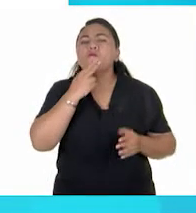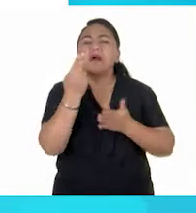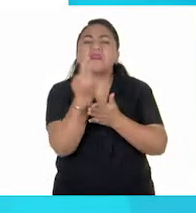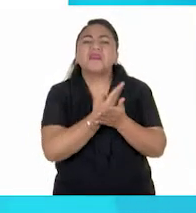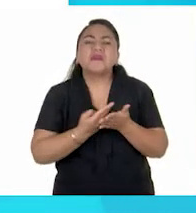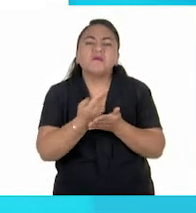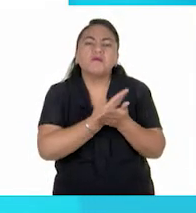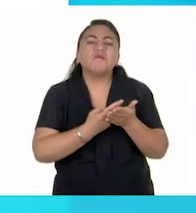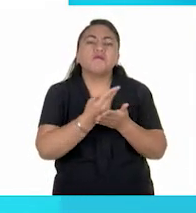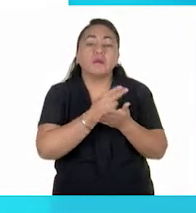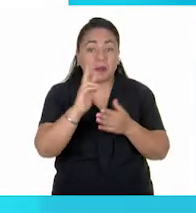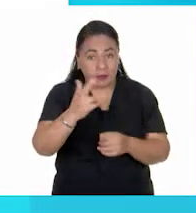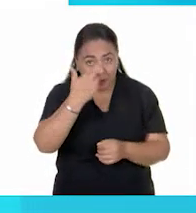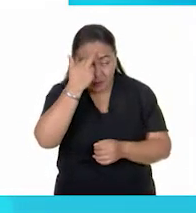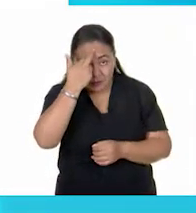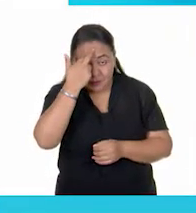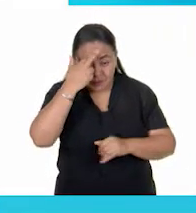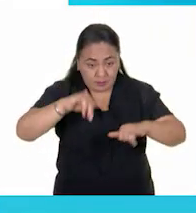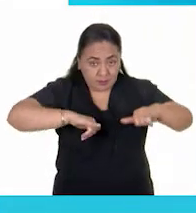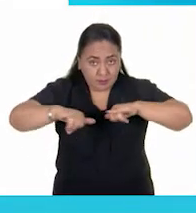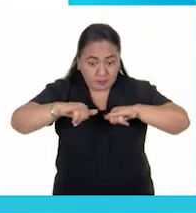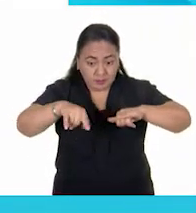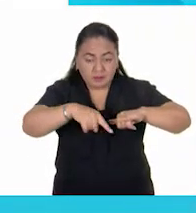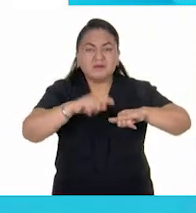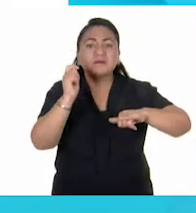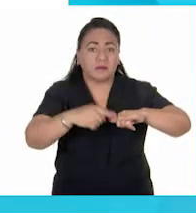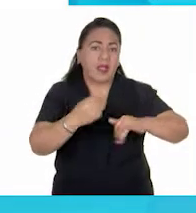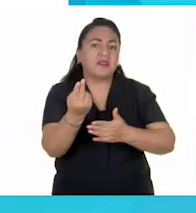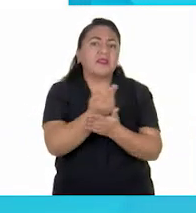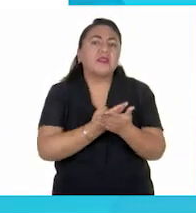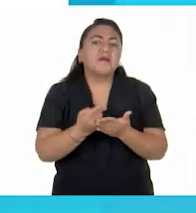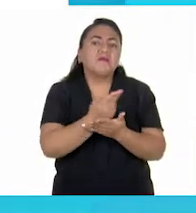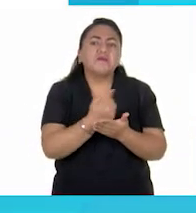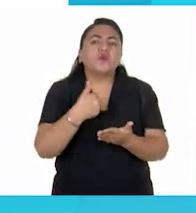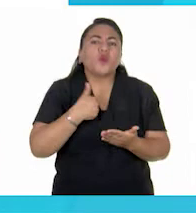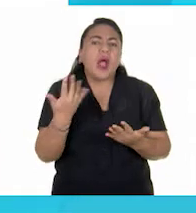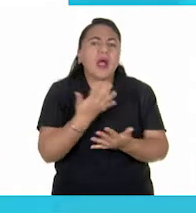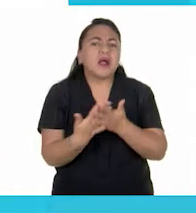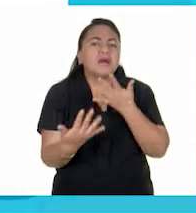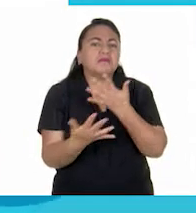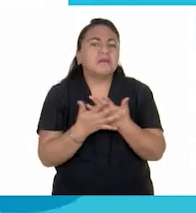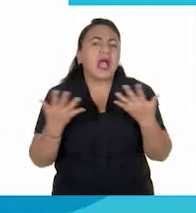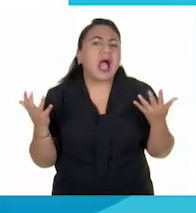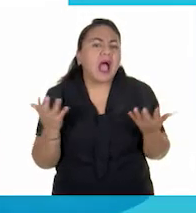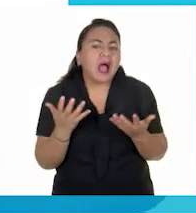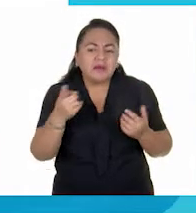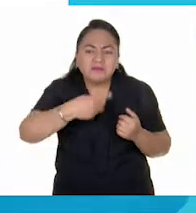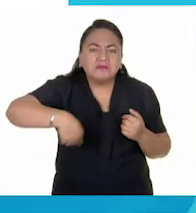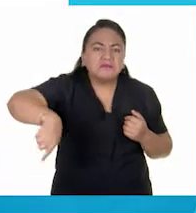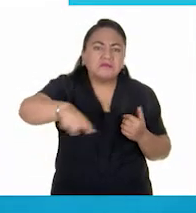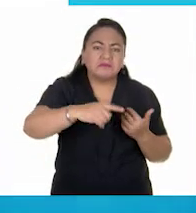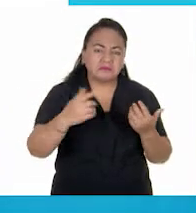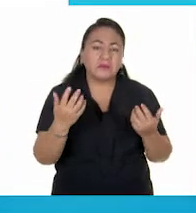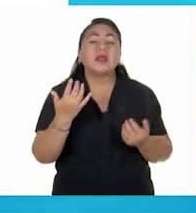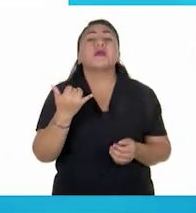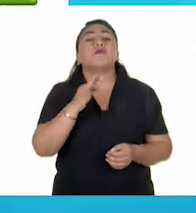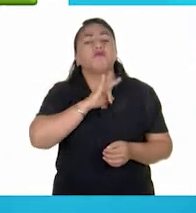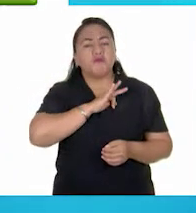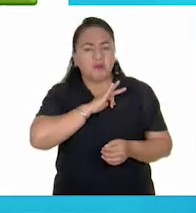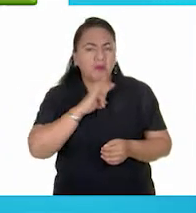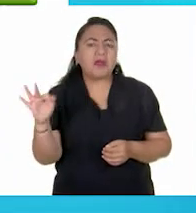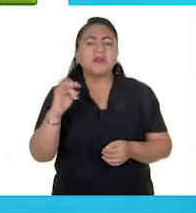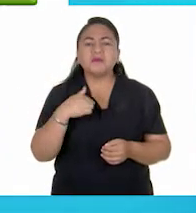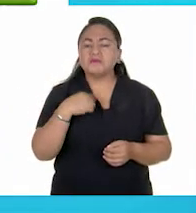dibujos. Recuerden que un croquis es un dibujo que nosotros hacemos. Y nosotros tenemos la libertad